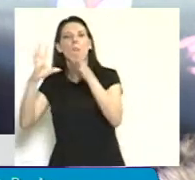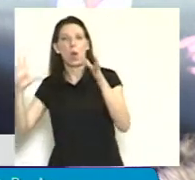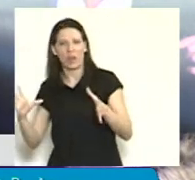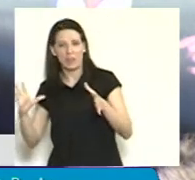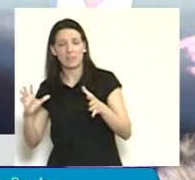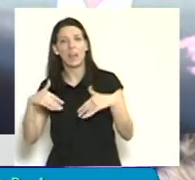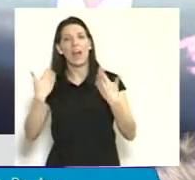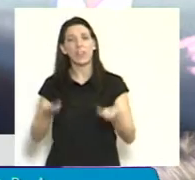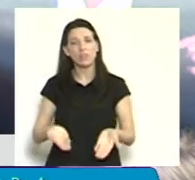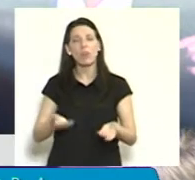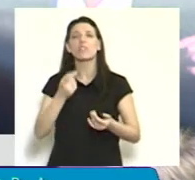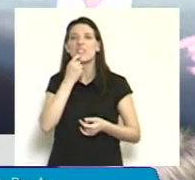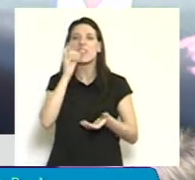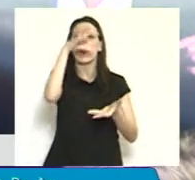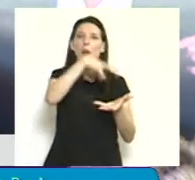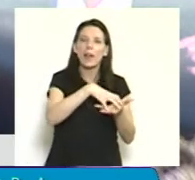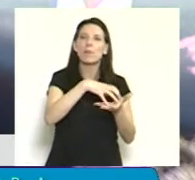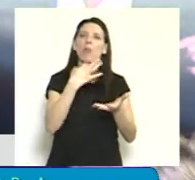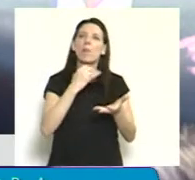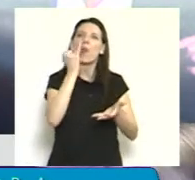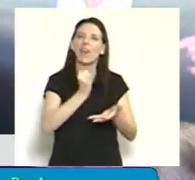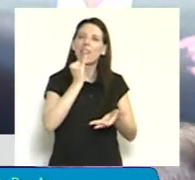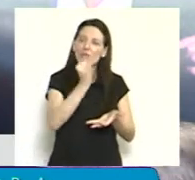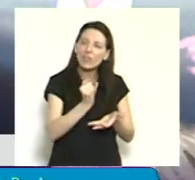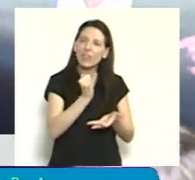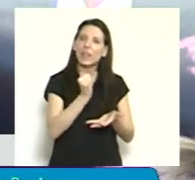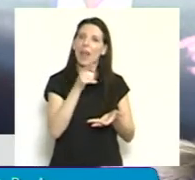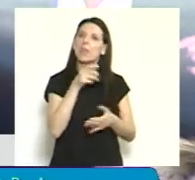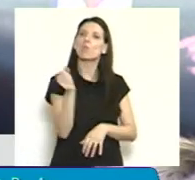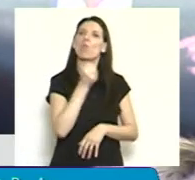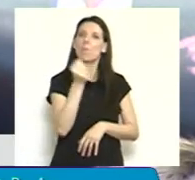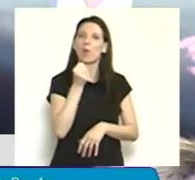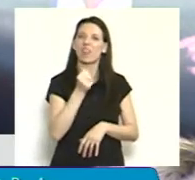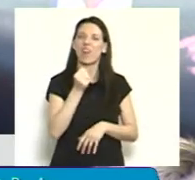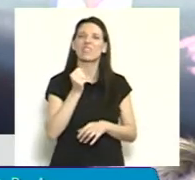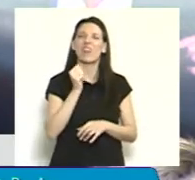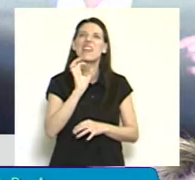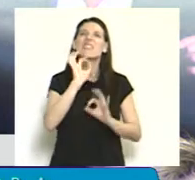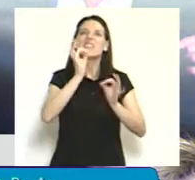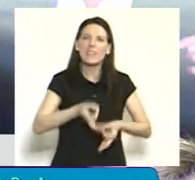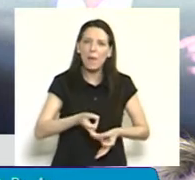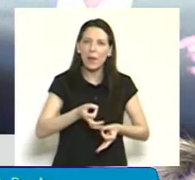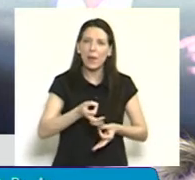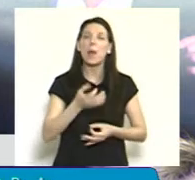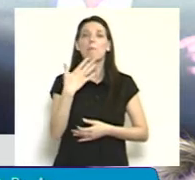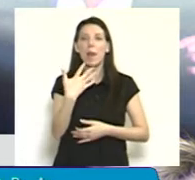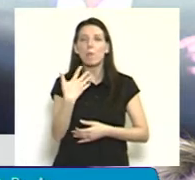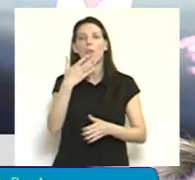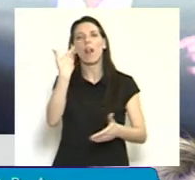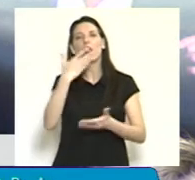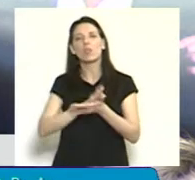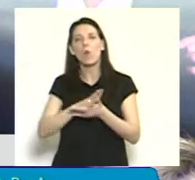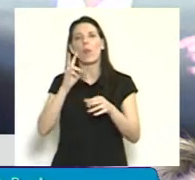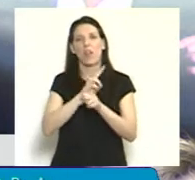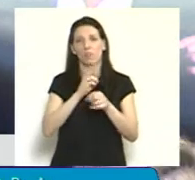las características de este organismo resulta un elemento crucial para el tratamiento de los problemas de la seguridad